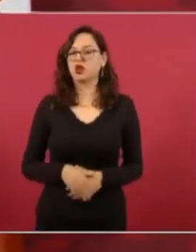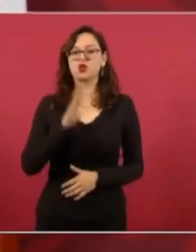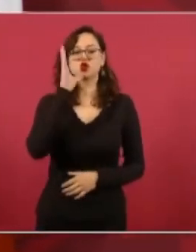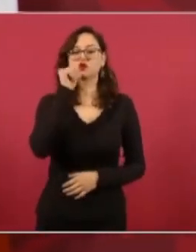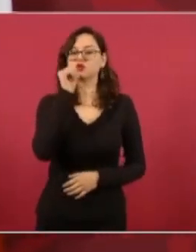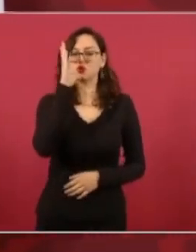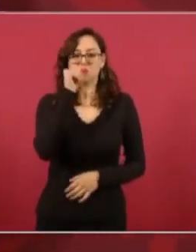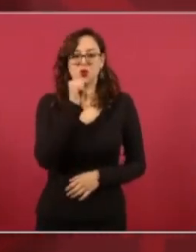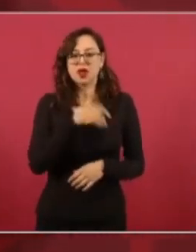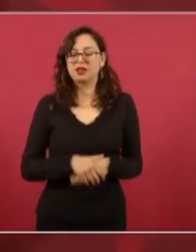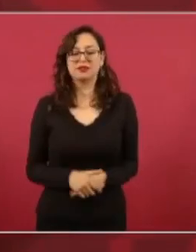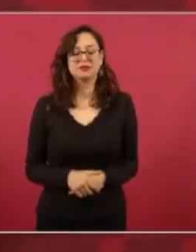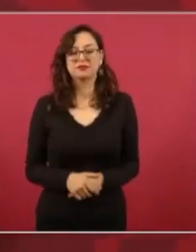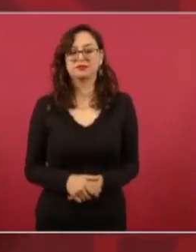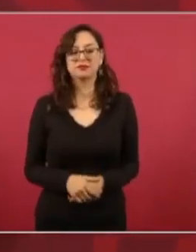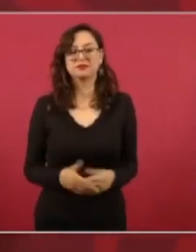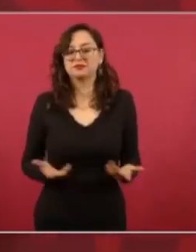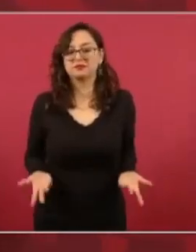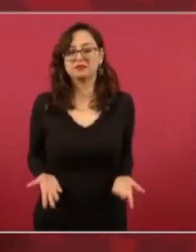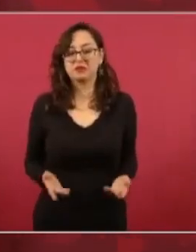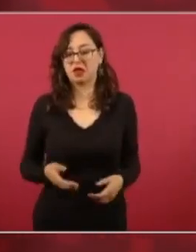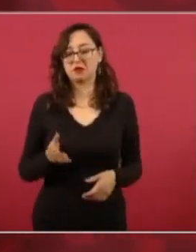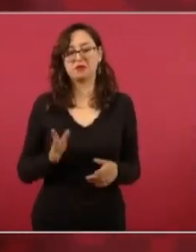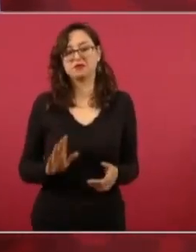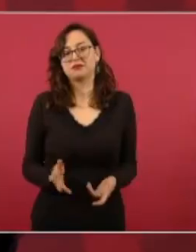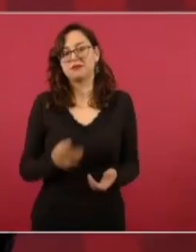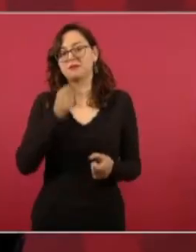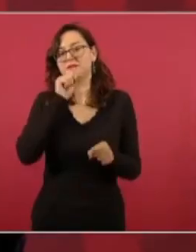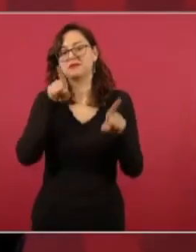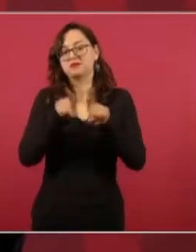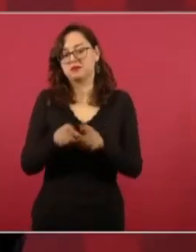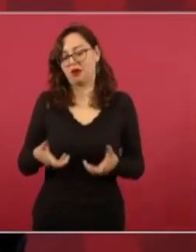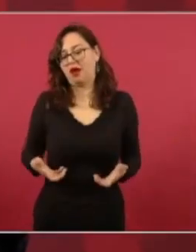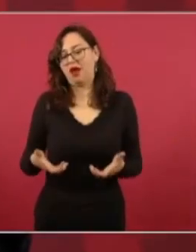muy angosta, no hay ni para dónde hacerse.